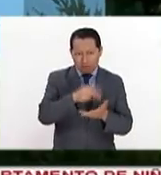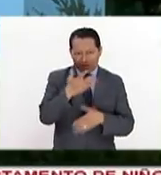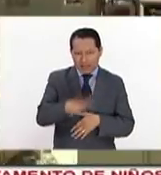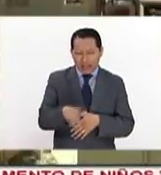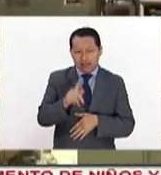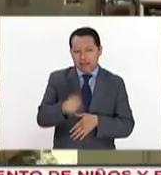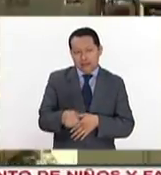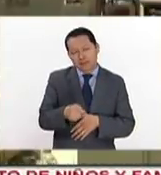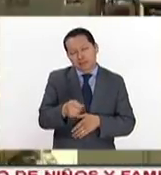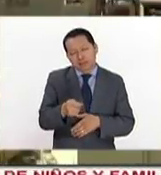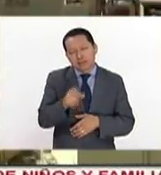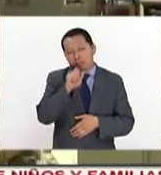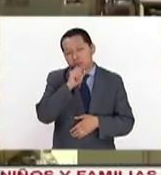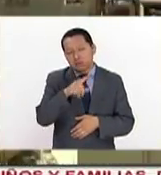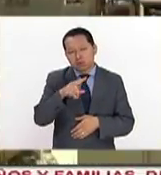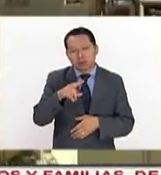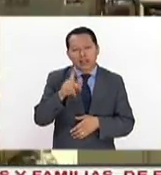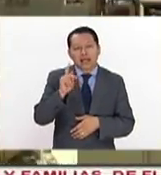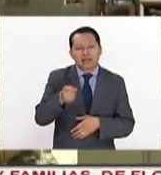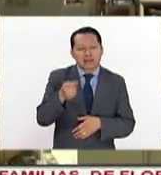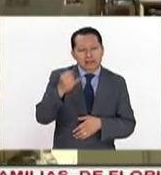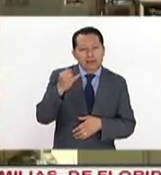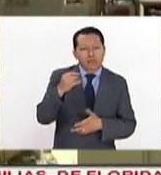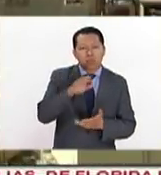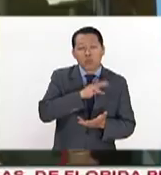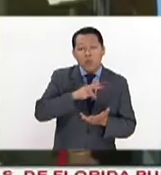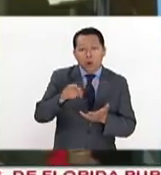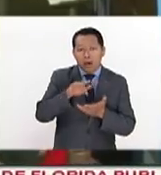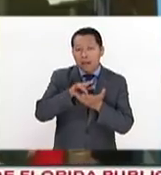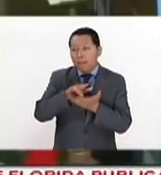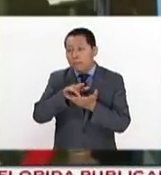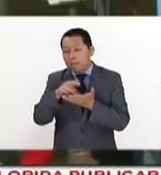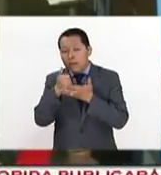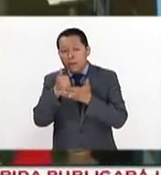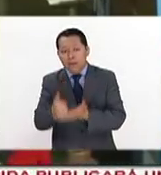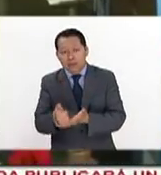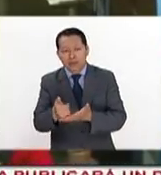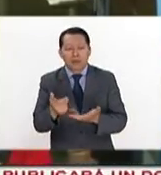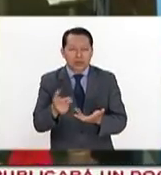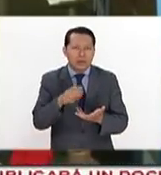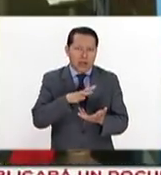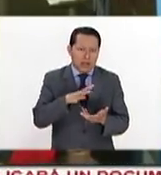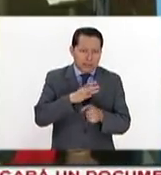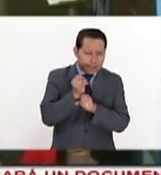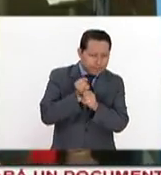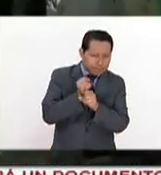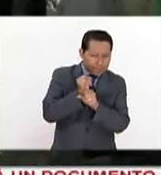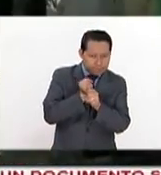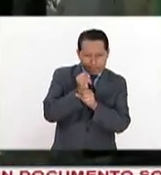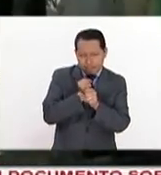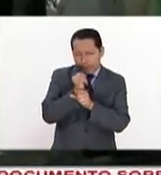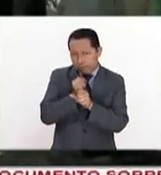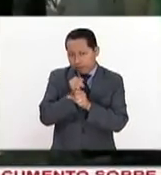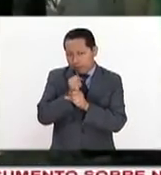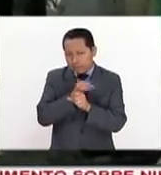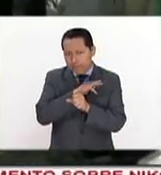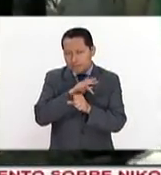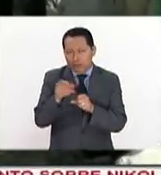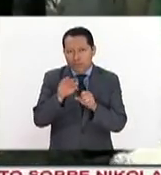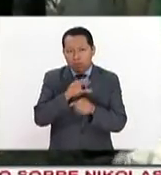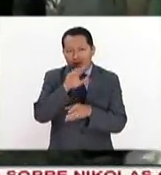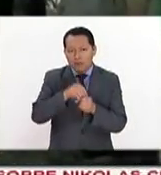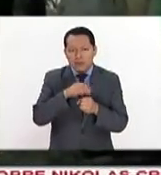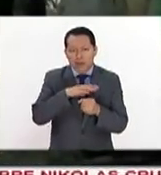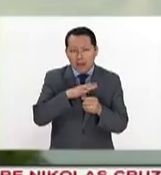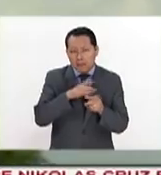y que, por supuesto, su intención era ir a ayudar a la población vulnerable. Tras presentar una investigación interna de la que se publicó